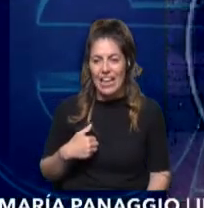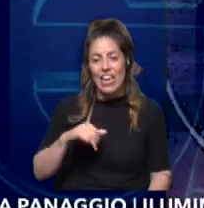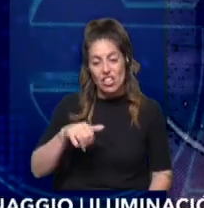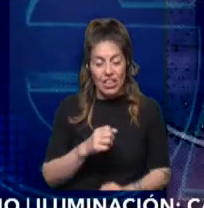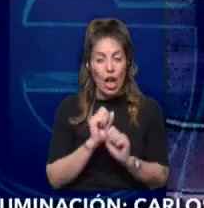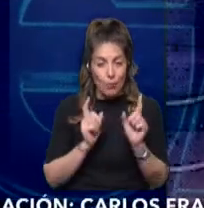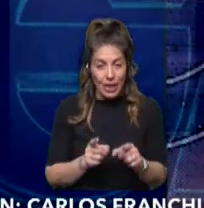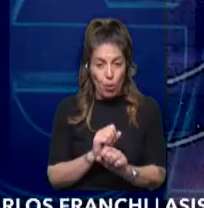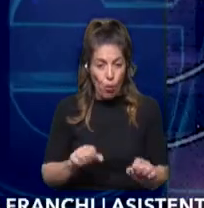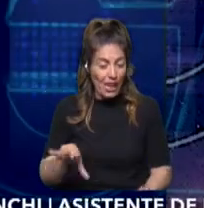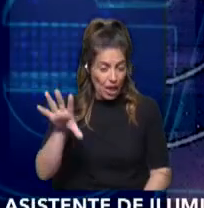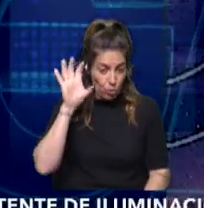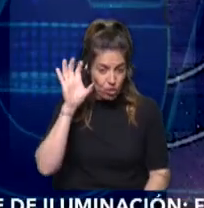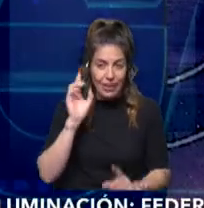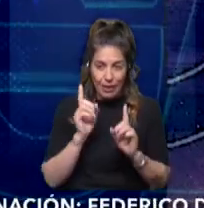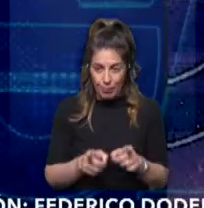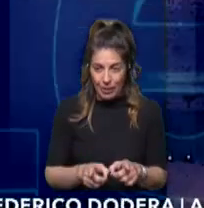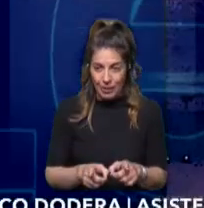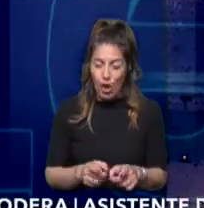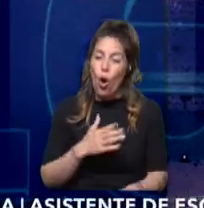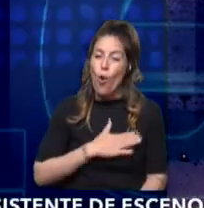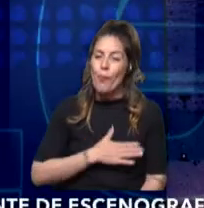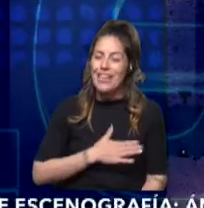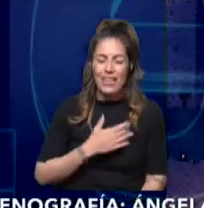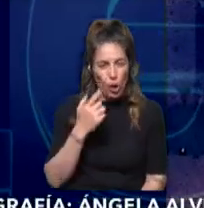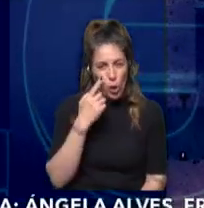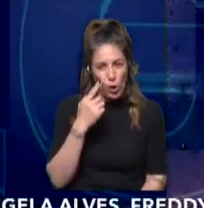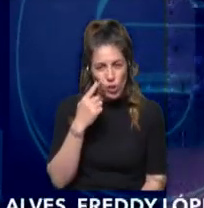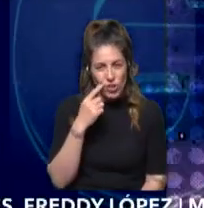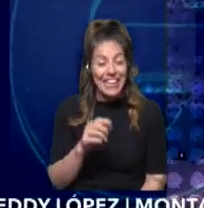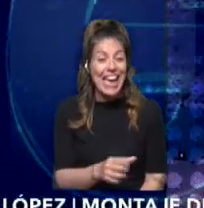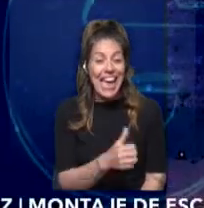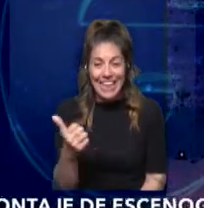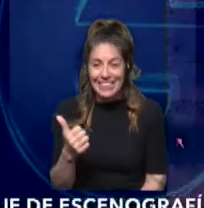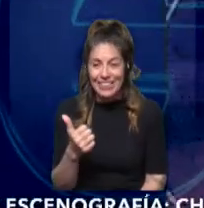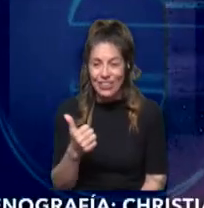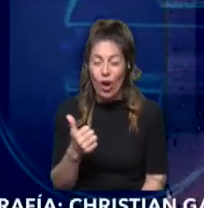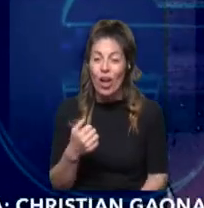pueden escuchar en todas las plataformas. Un placer conocerte, Luciana, y muchos éxitos. Te dejamos